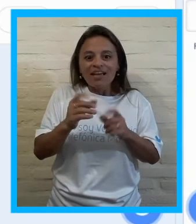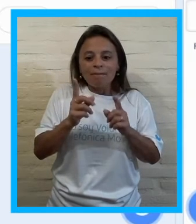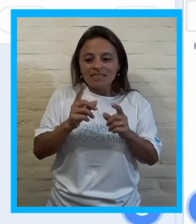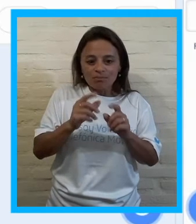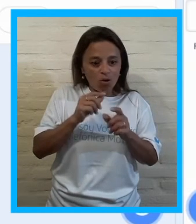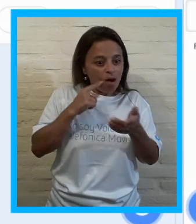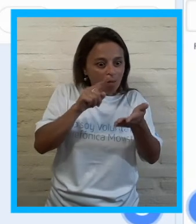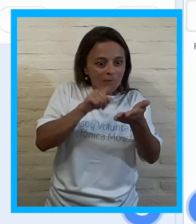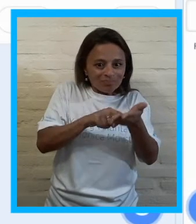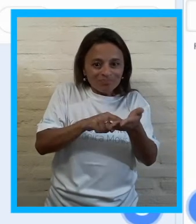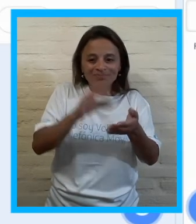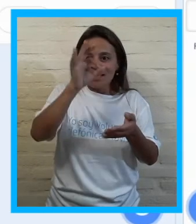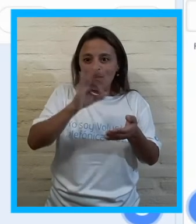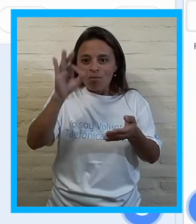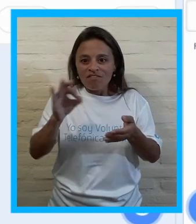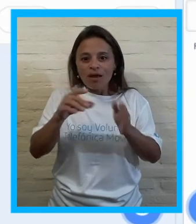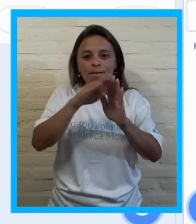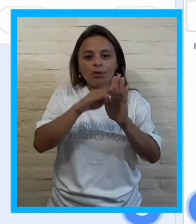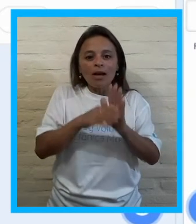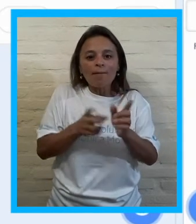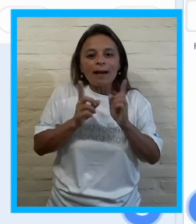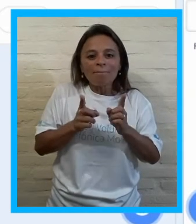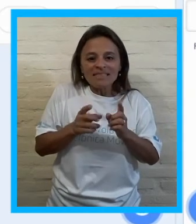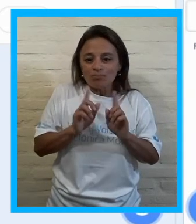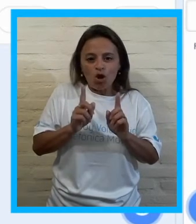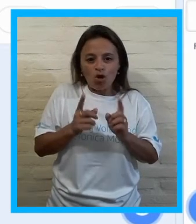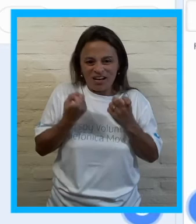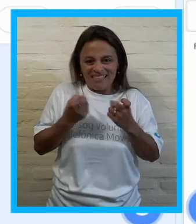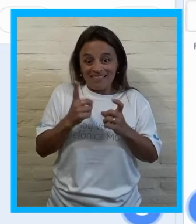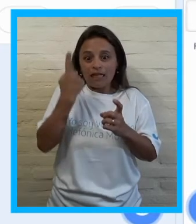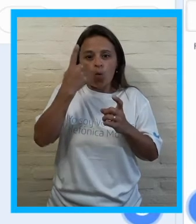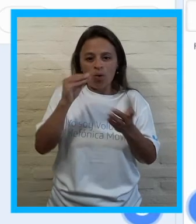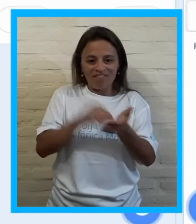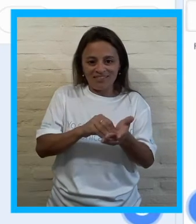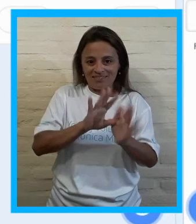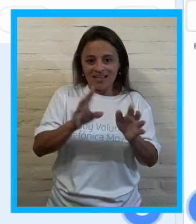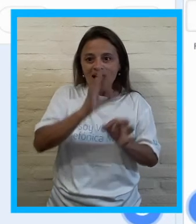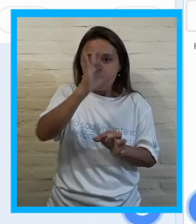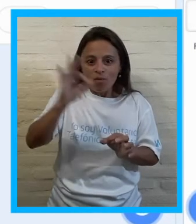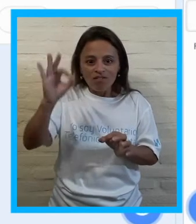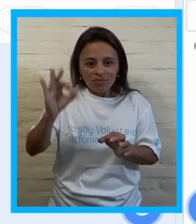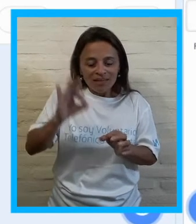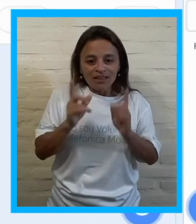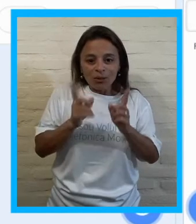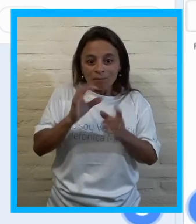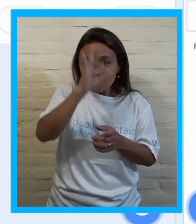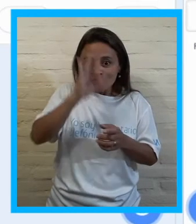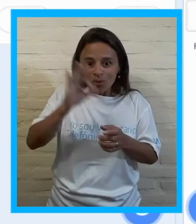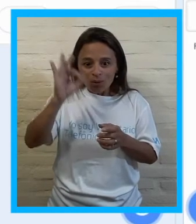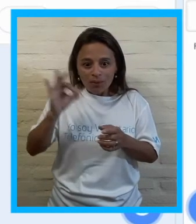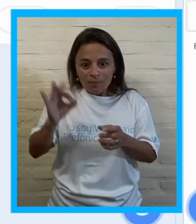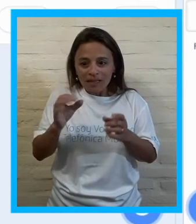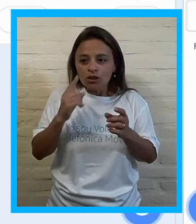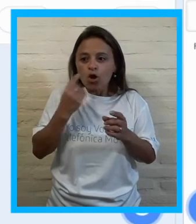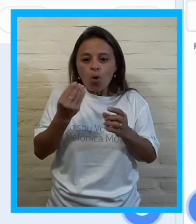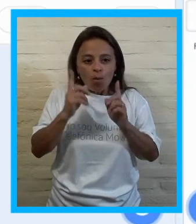activa el movimiento de la pelota. Eso facilita no tener que programar lo mismo dos veces. Dentro de esa función de movimiento, primero vamos a